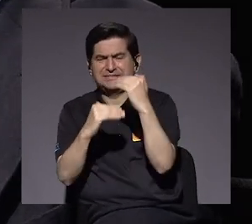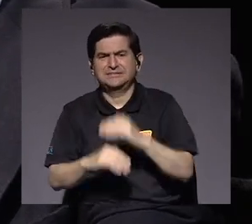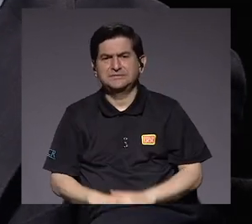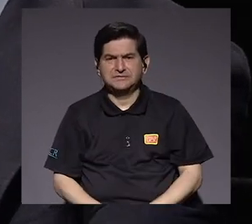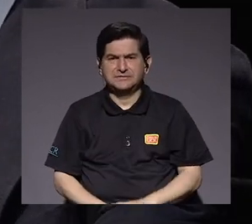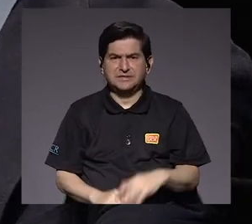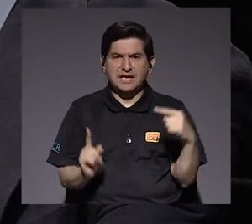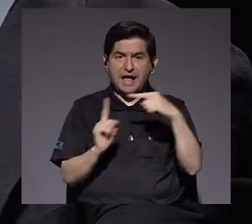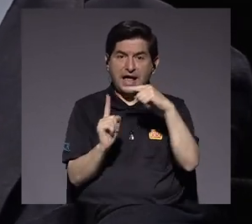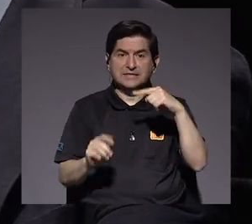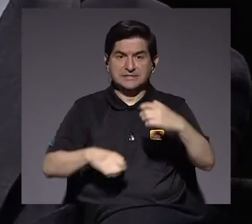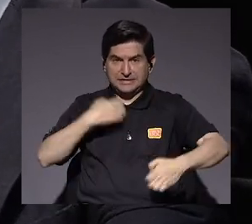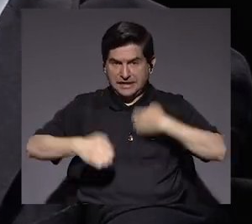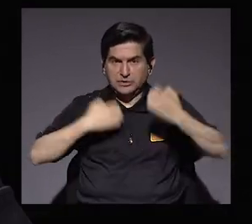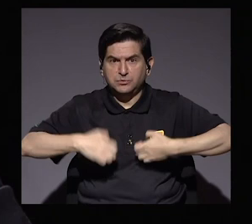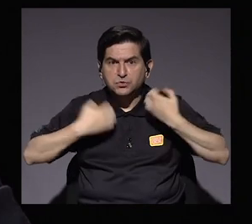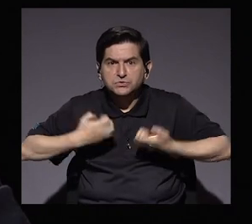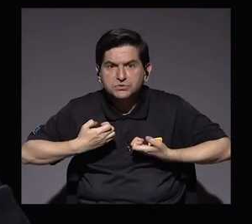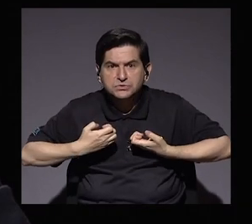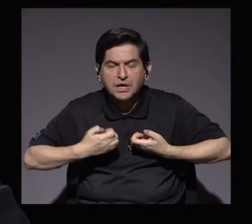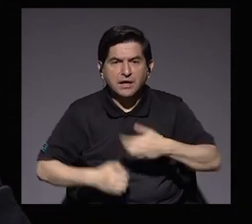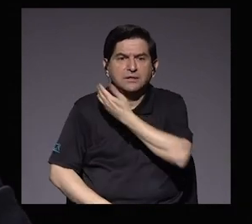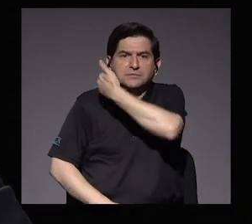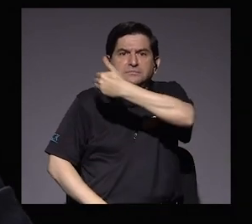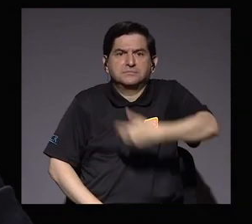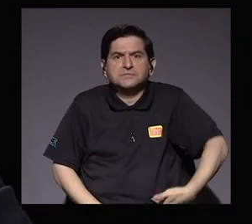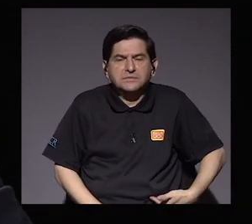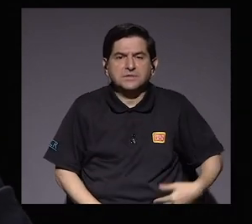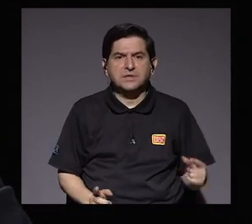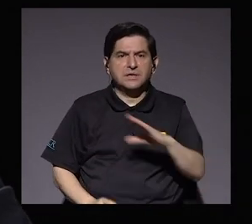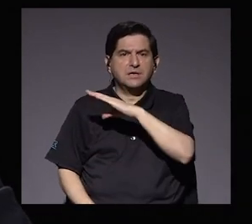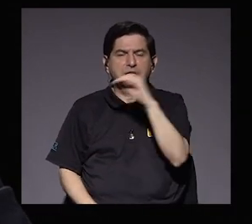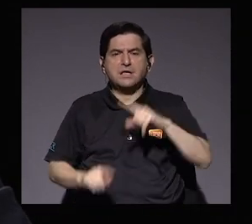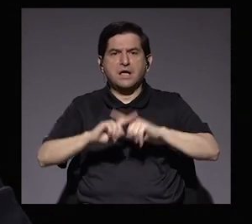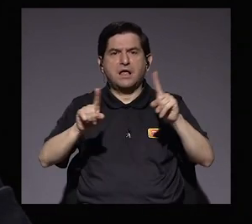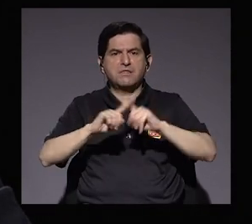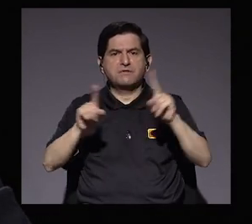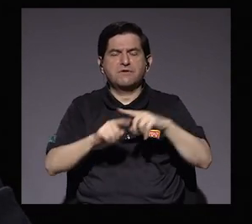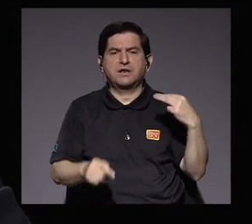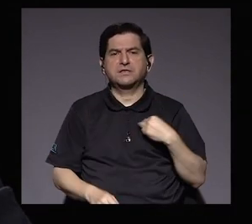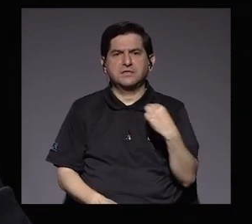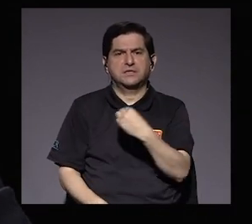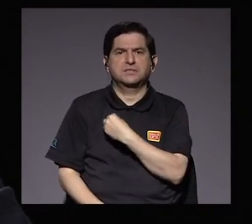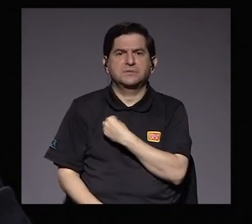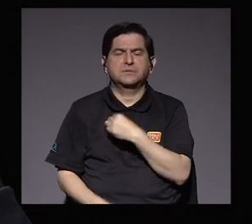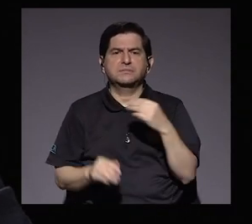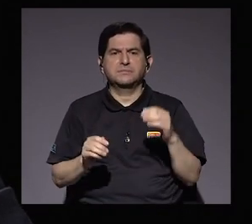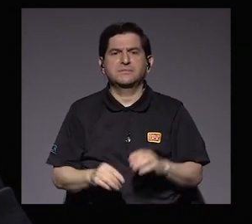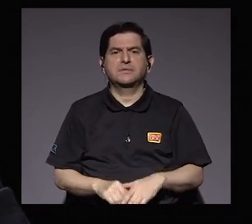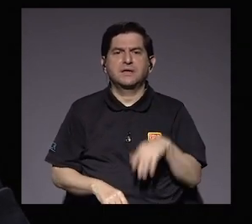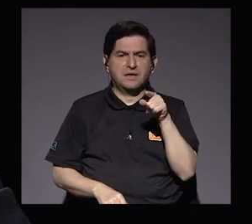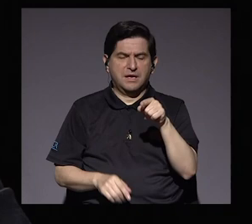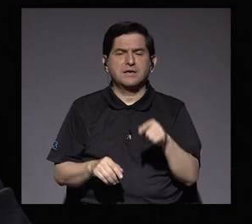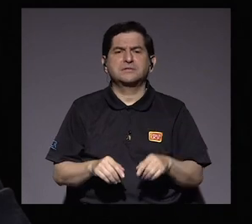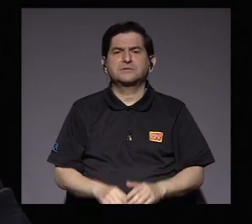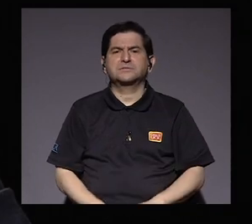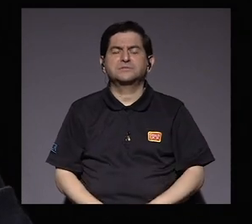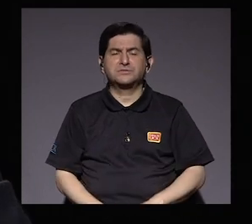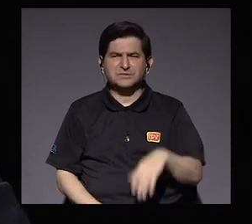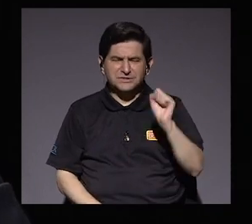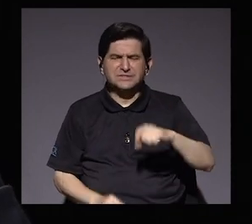punto de vista incluso hasta emocional, ¿no?, al presidente, incluso a varios de sus ministros y ministras. Sí, es dolorosa esa imagen del